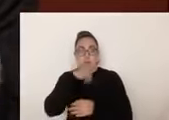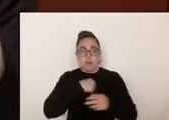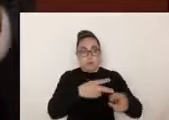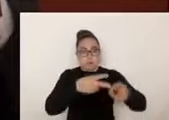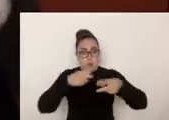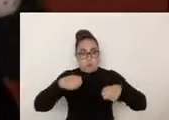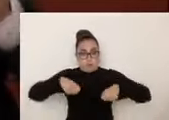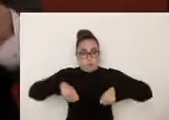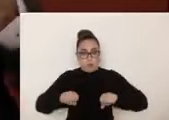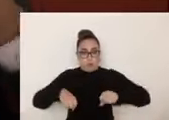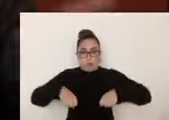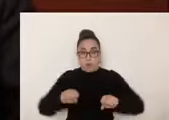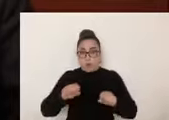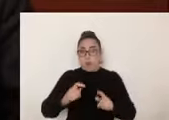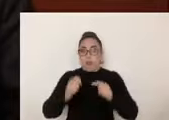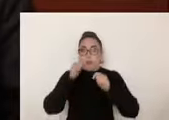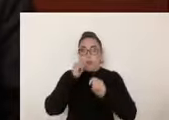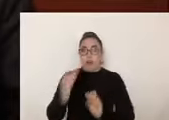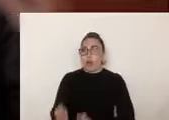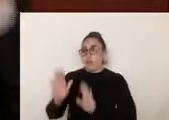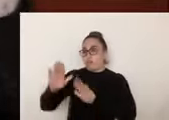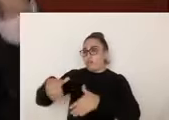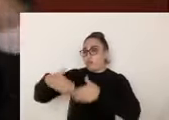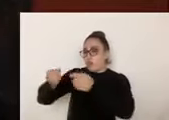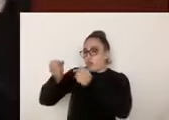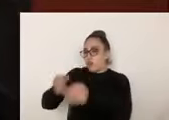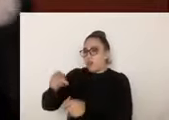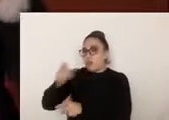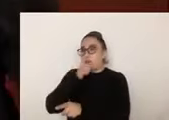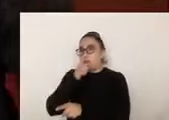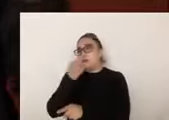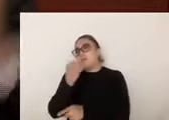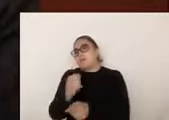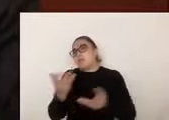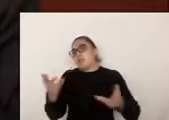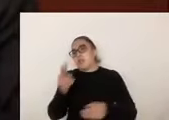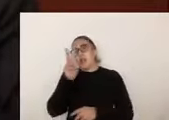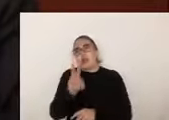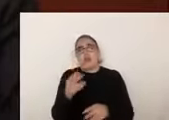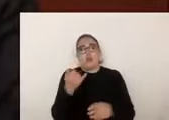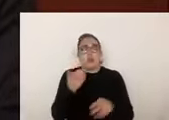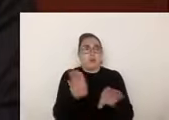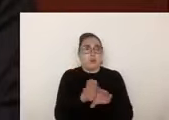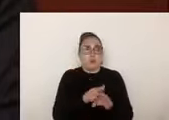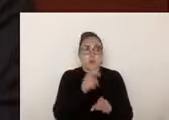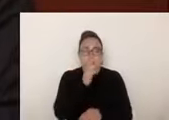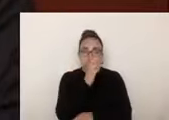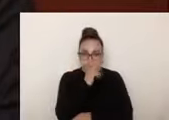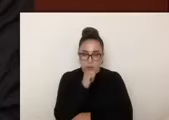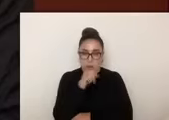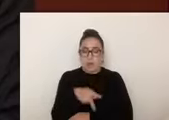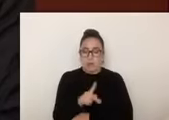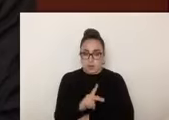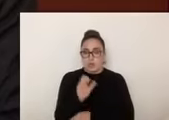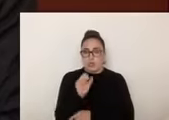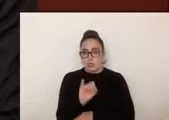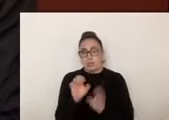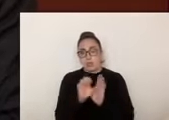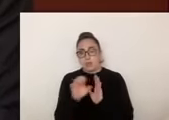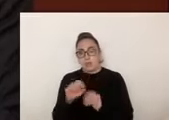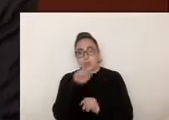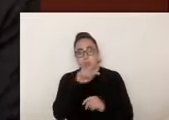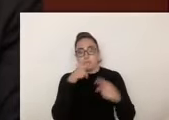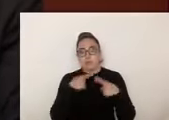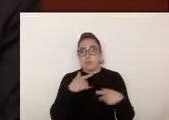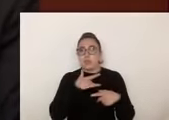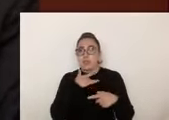enfrente de la comisaría de policía. O sea, nadie está diciendo que no, que bloqueo, no, pero sí que la posibilidad de motivación es menor